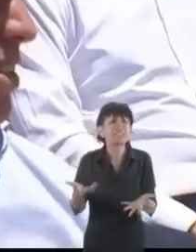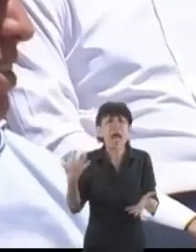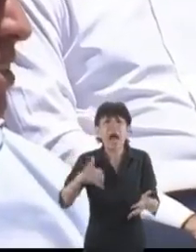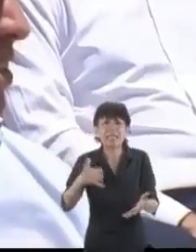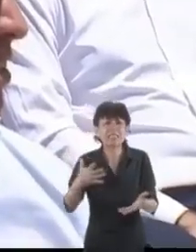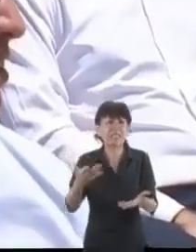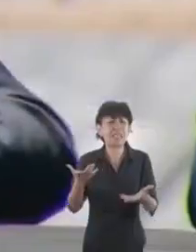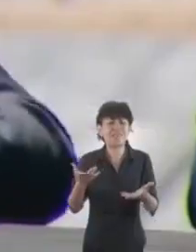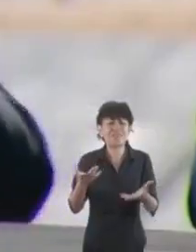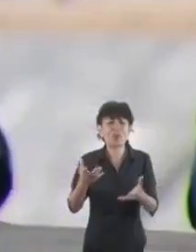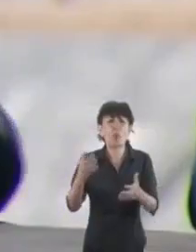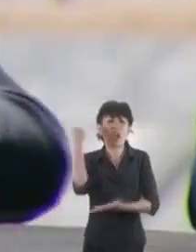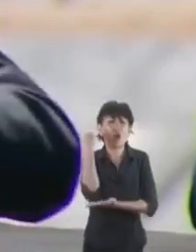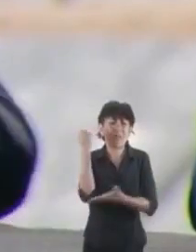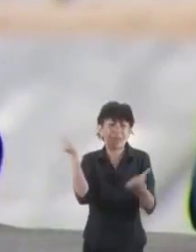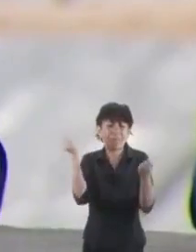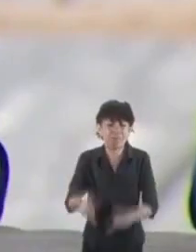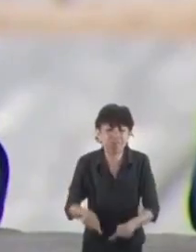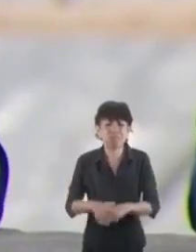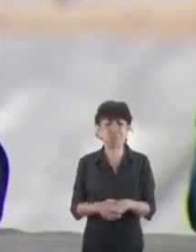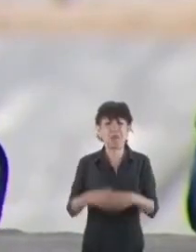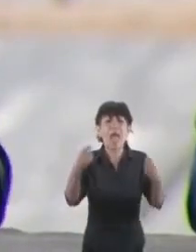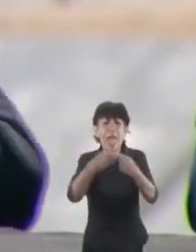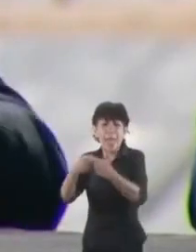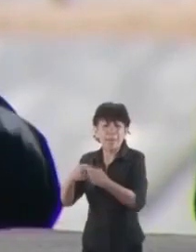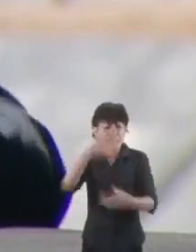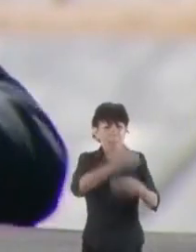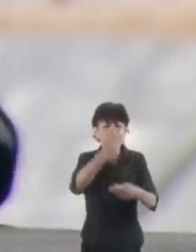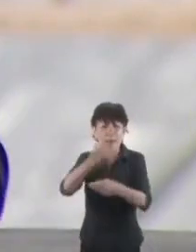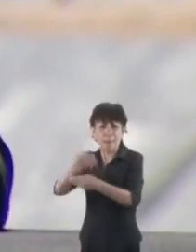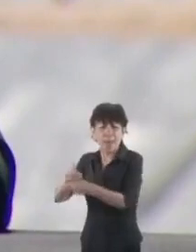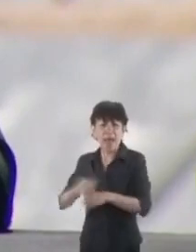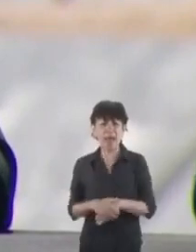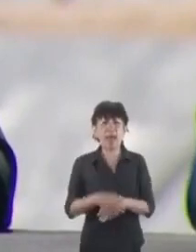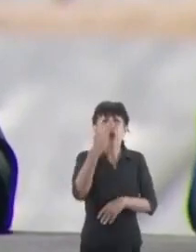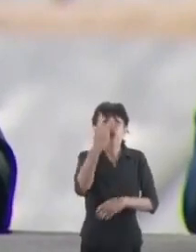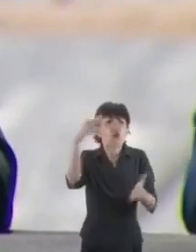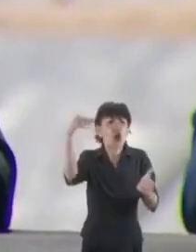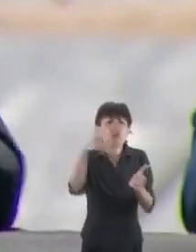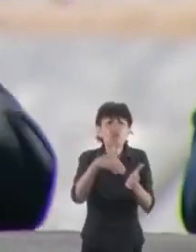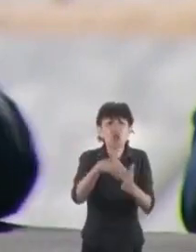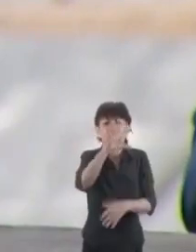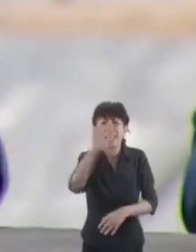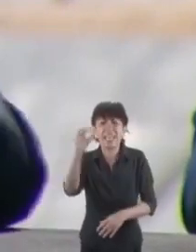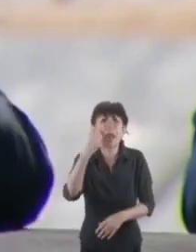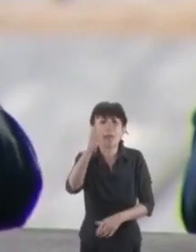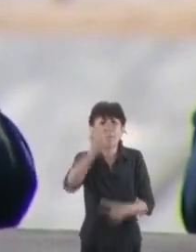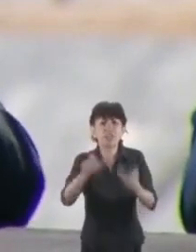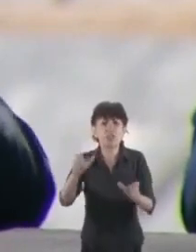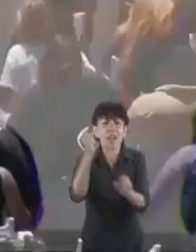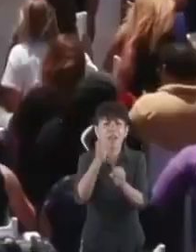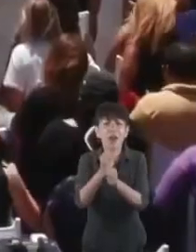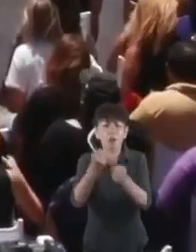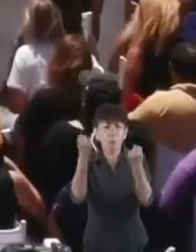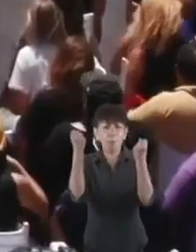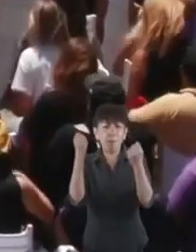virtual default, esa Argentina que se había cerrado 23.000 pymes, que había dejado a 2 millones de argentinos sin puestos de trabajo. Esa Argentina la conocimos, ¿eh? Fue